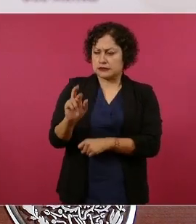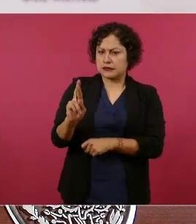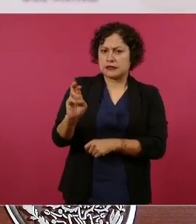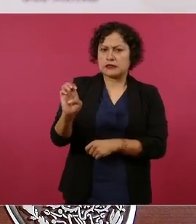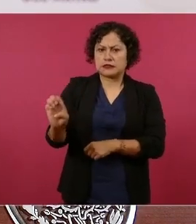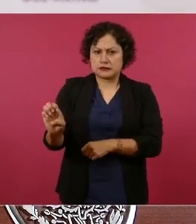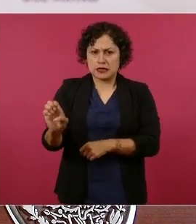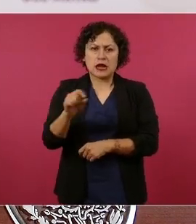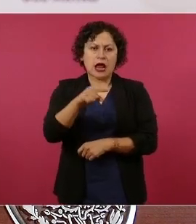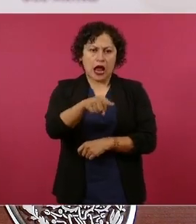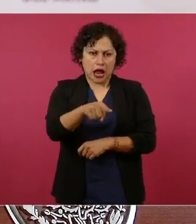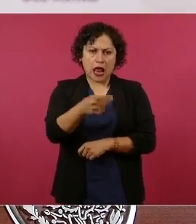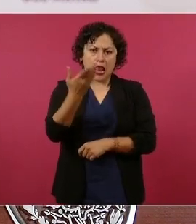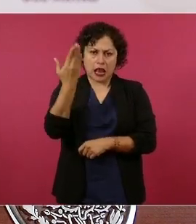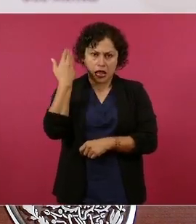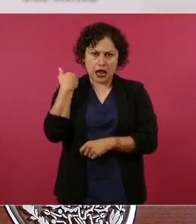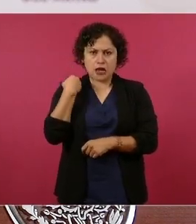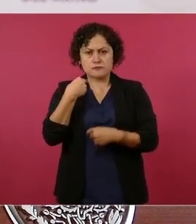el llevar a cabo